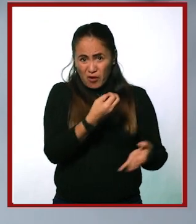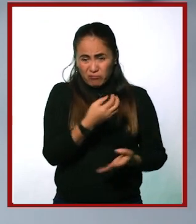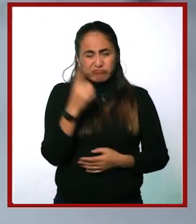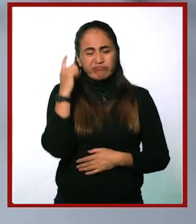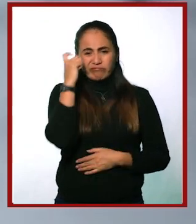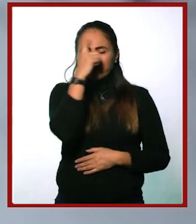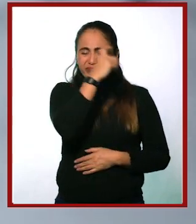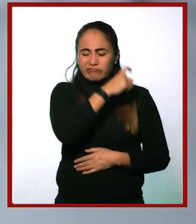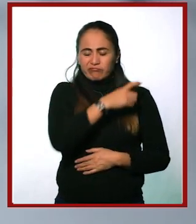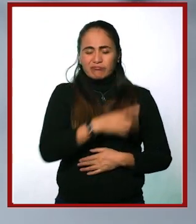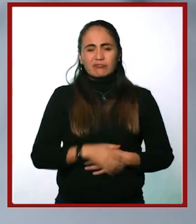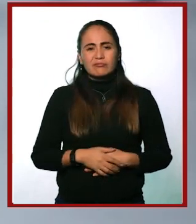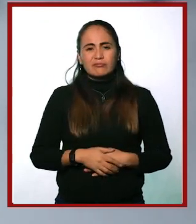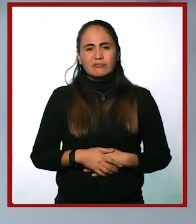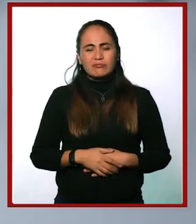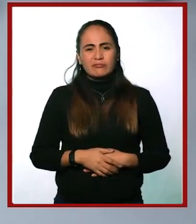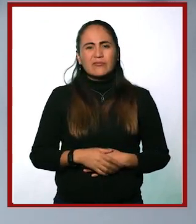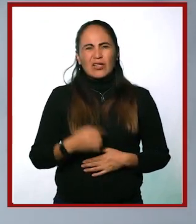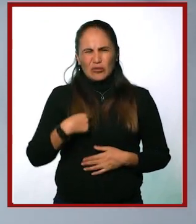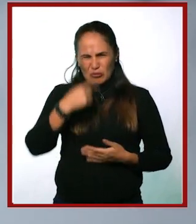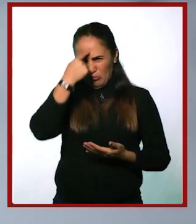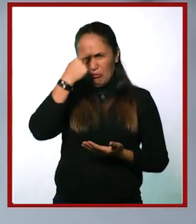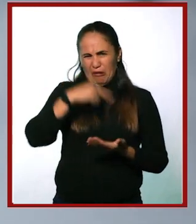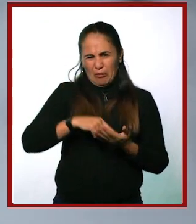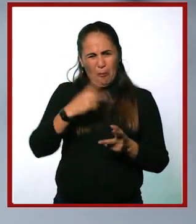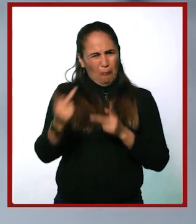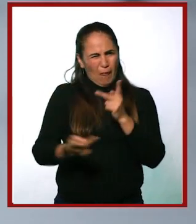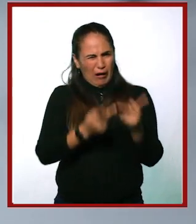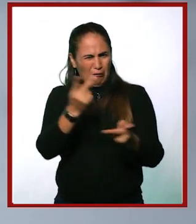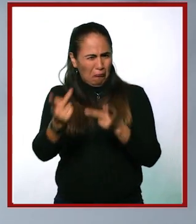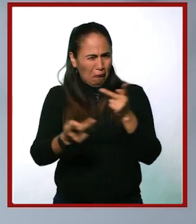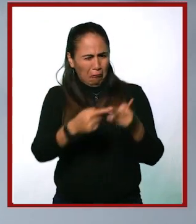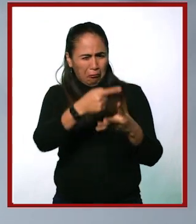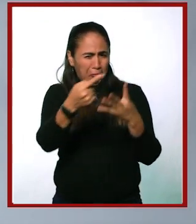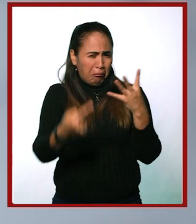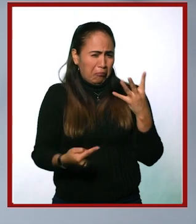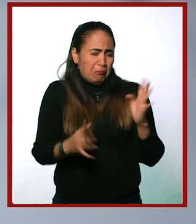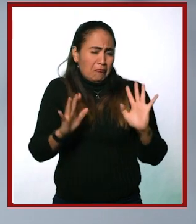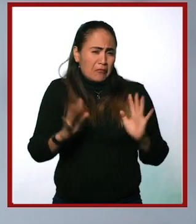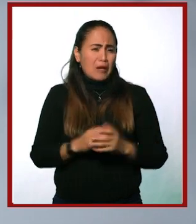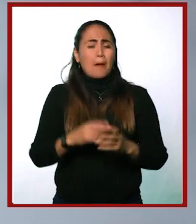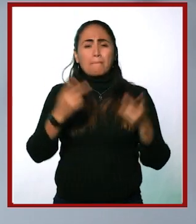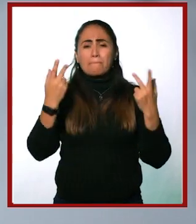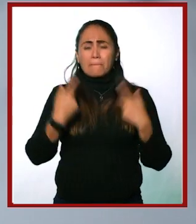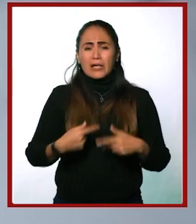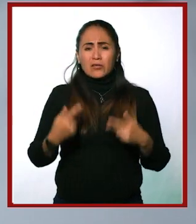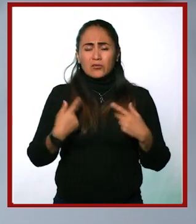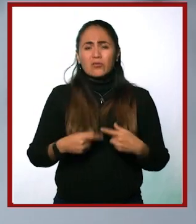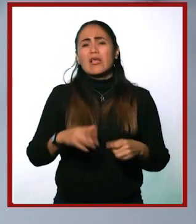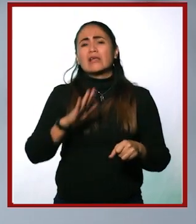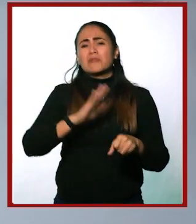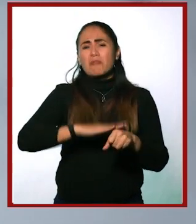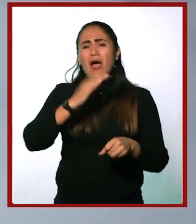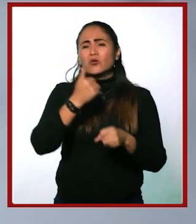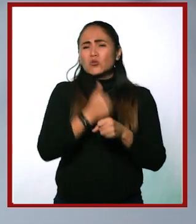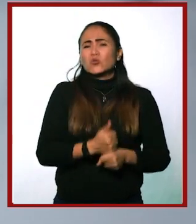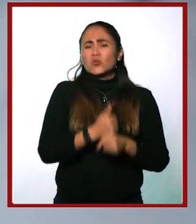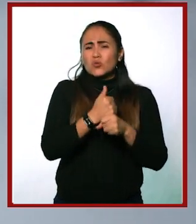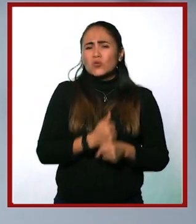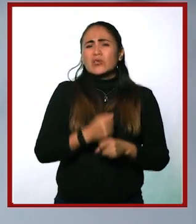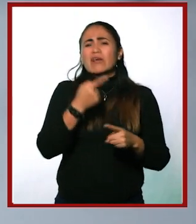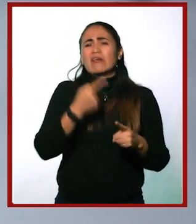pues creo que se hizo una encuesta hace un tiempo de que las personas que fueron afectadas por